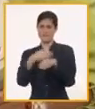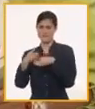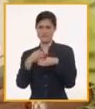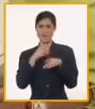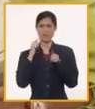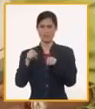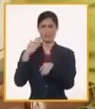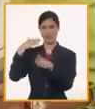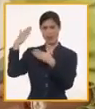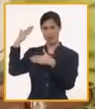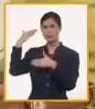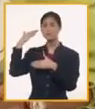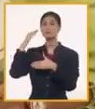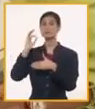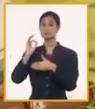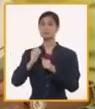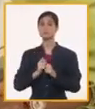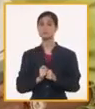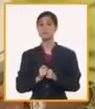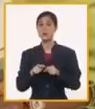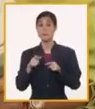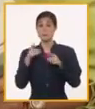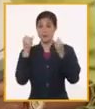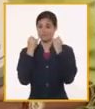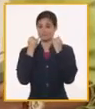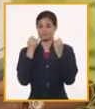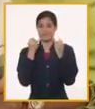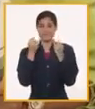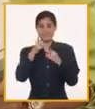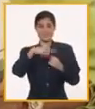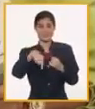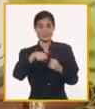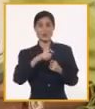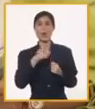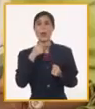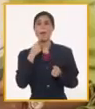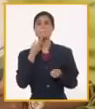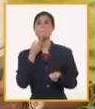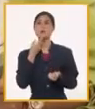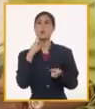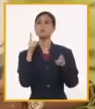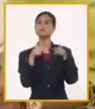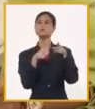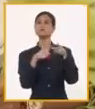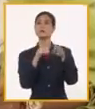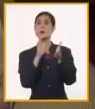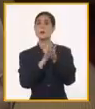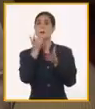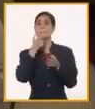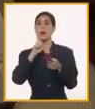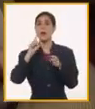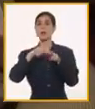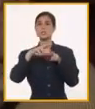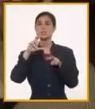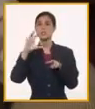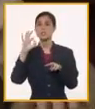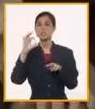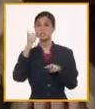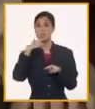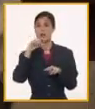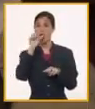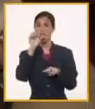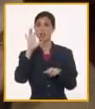Pero él siempre nos planteó... Pero es bien interesante que siendo de apellido Machado, era antimachadista. Bueno, siempre